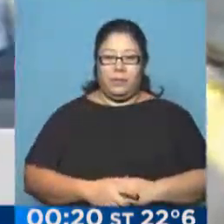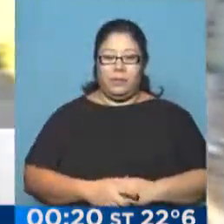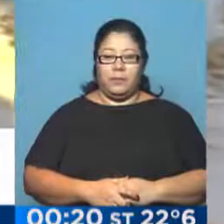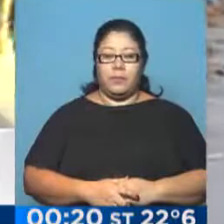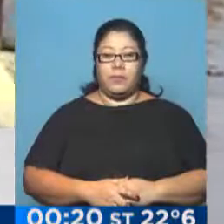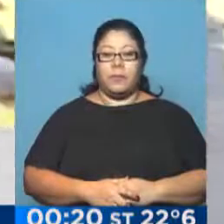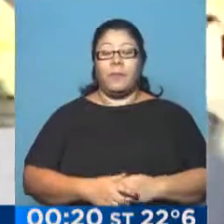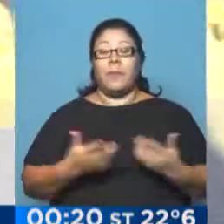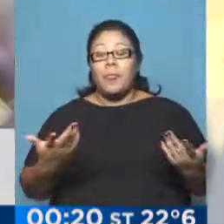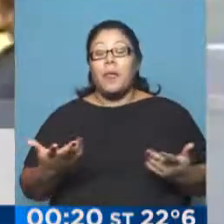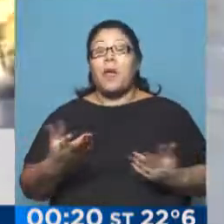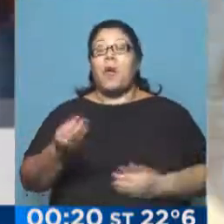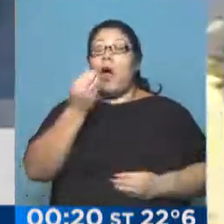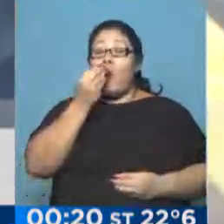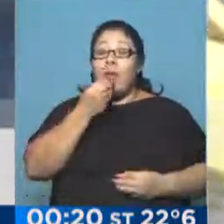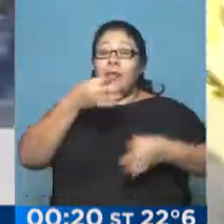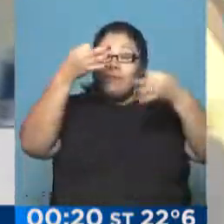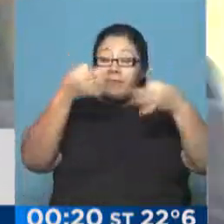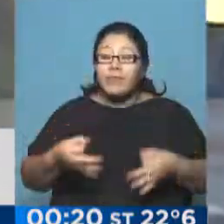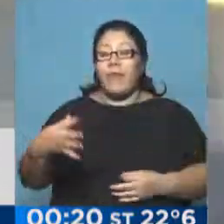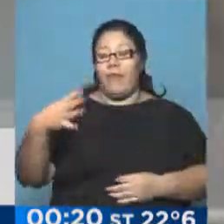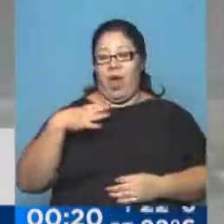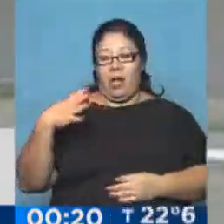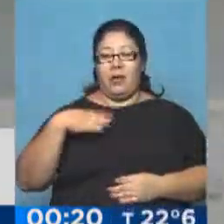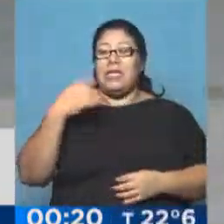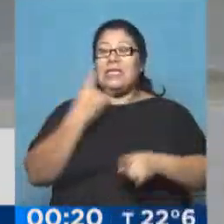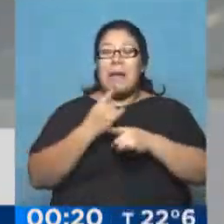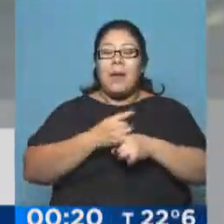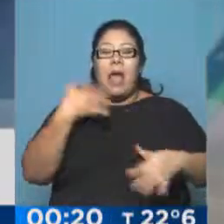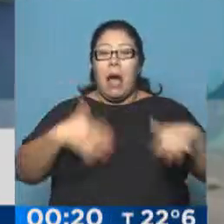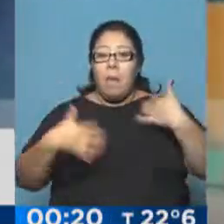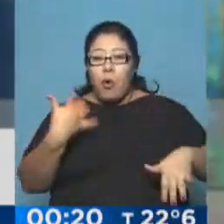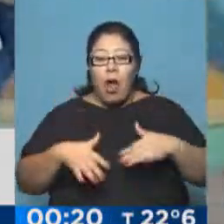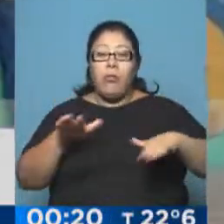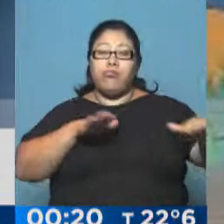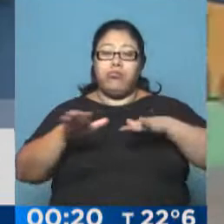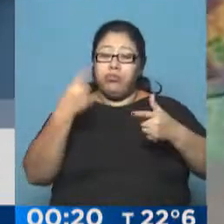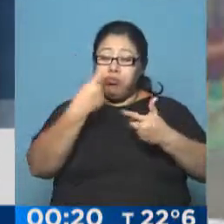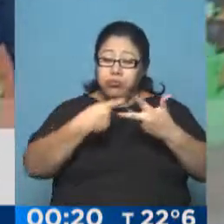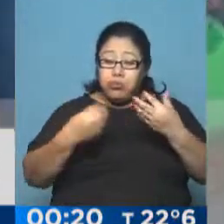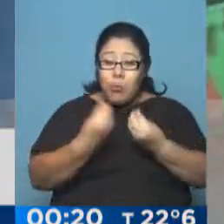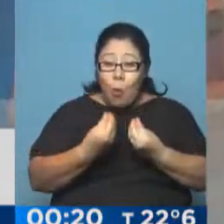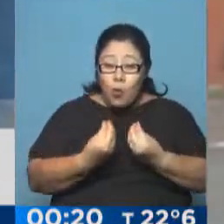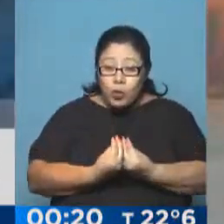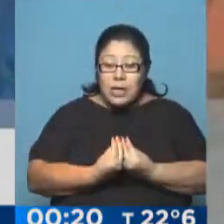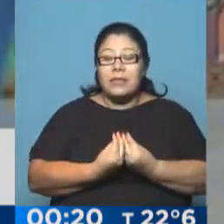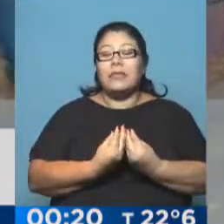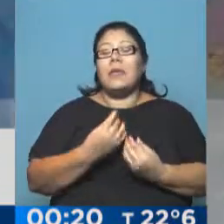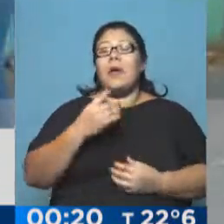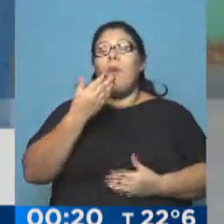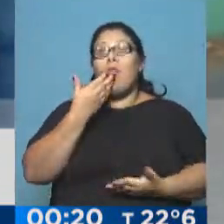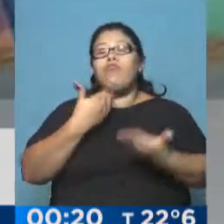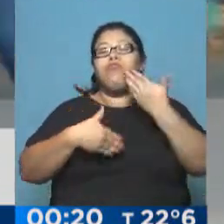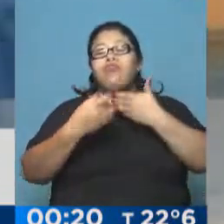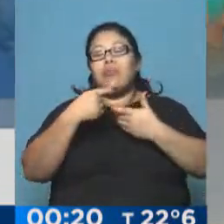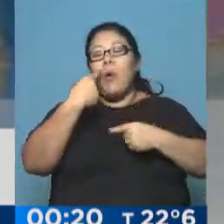Falta de una cultura alimenticia adecuada, vivir apurado y tener una agenda cargada de actividades son algunas de las excusas más